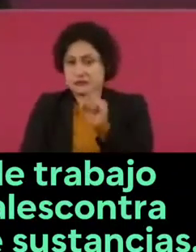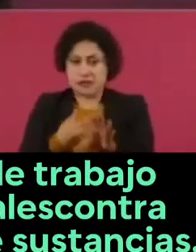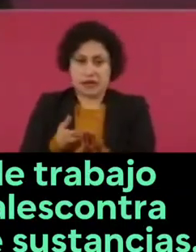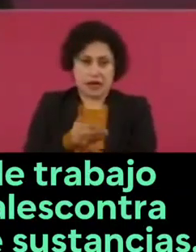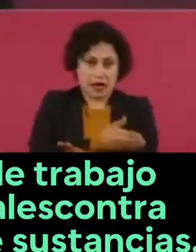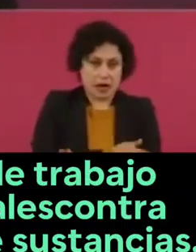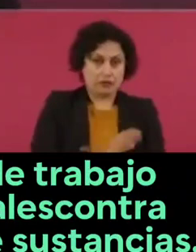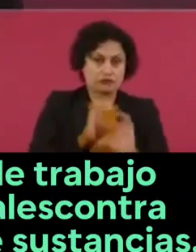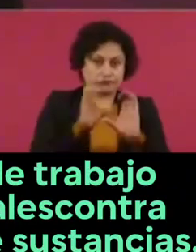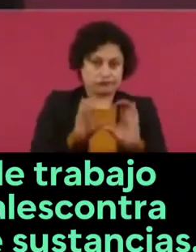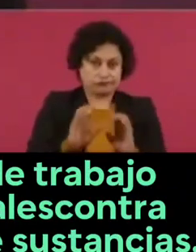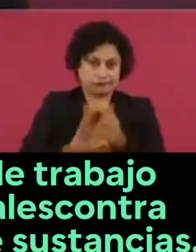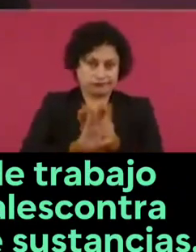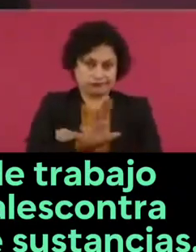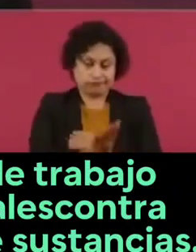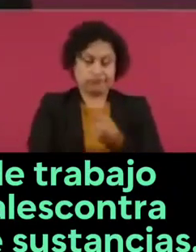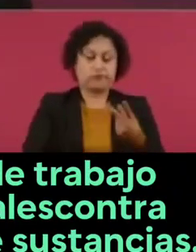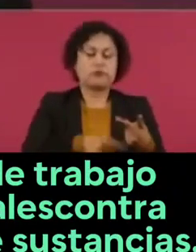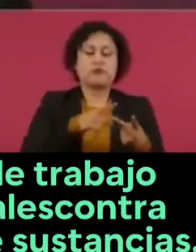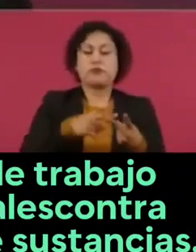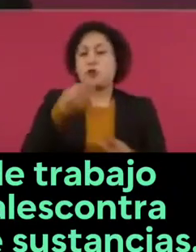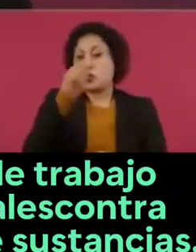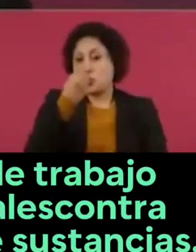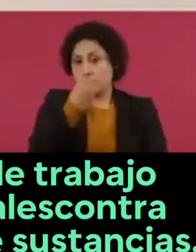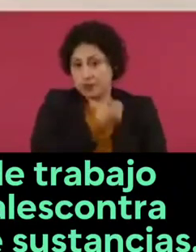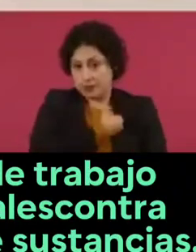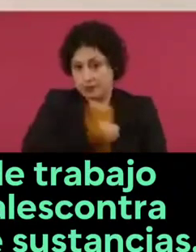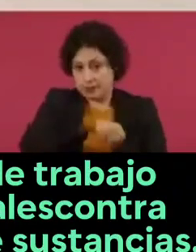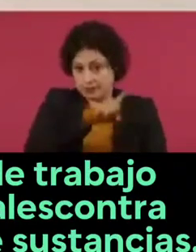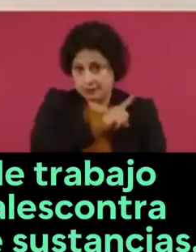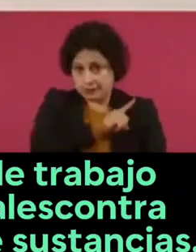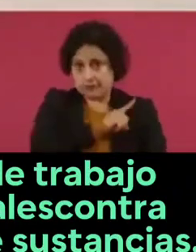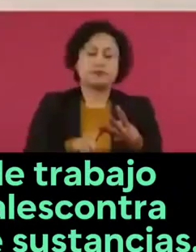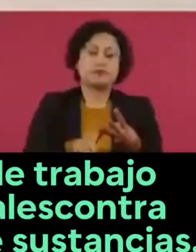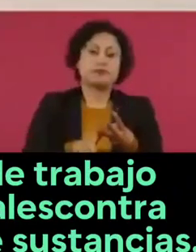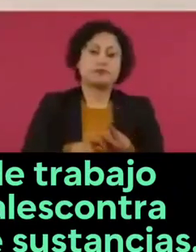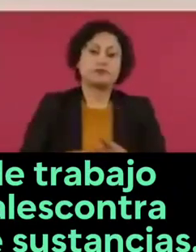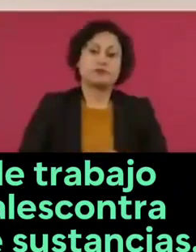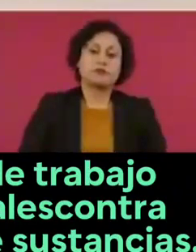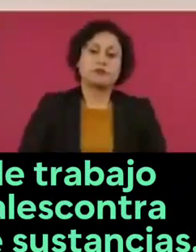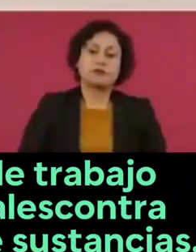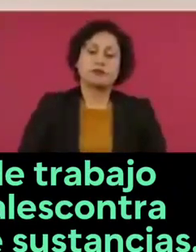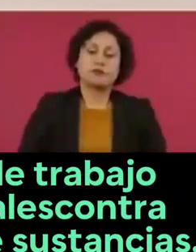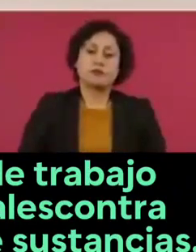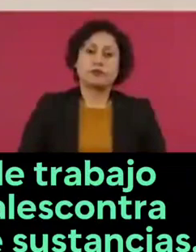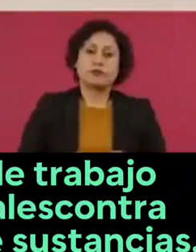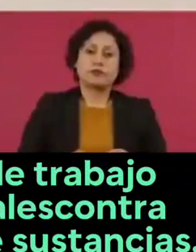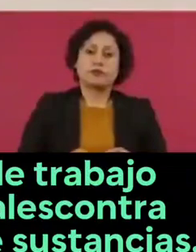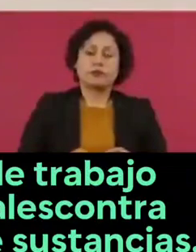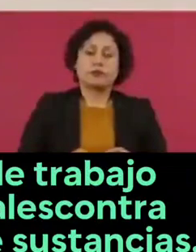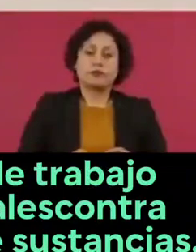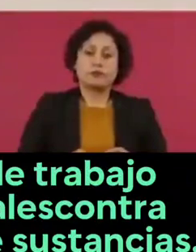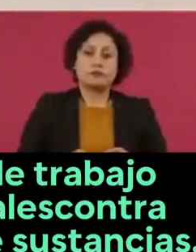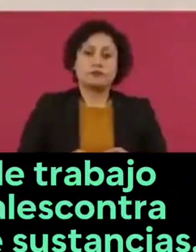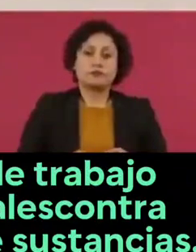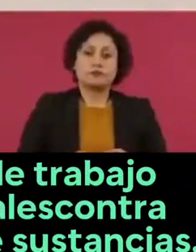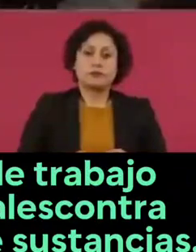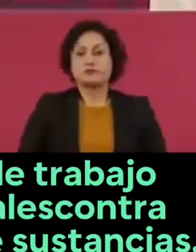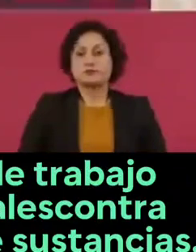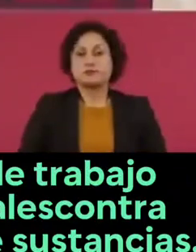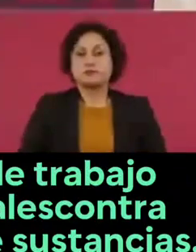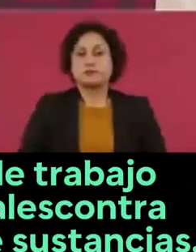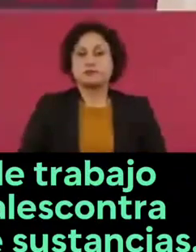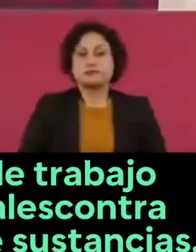alimentación sana, no comida chatarra, no a la